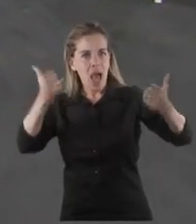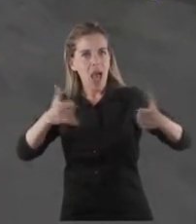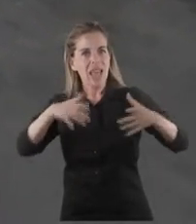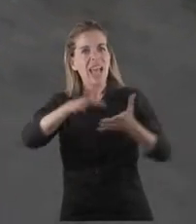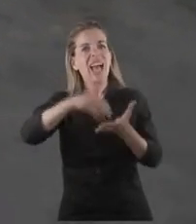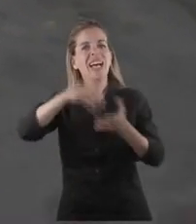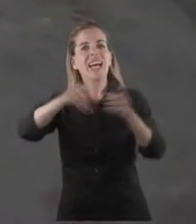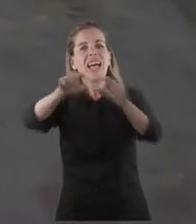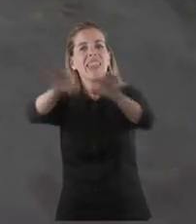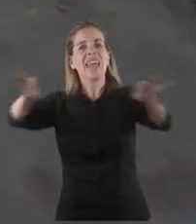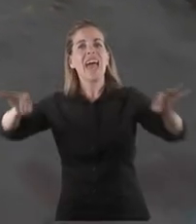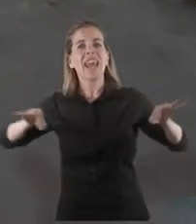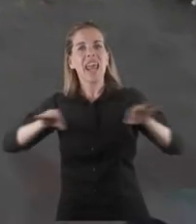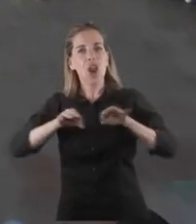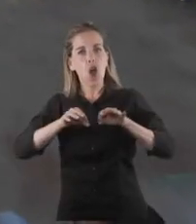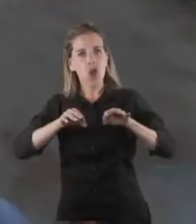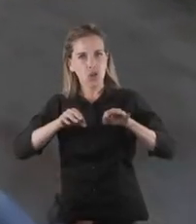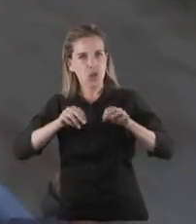Que estamos frente